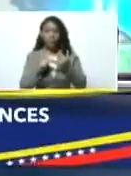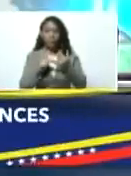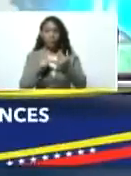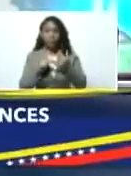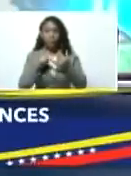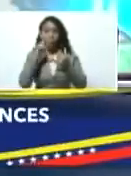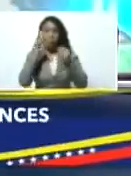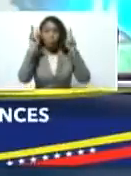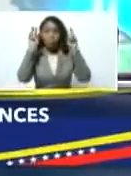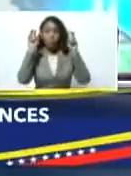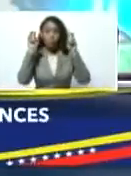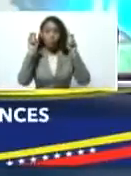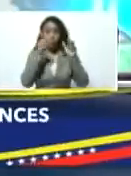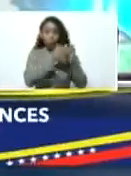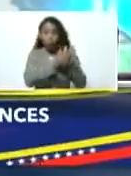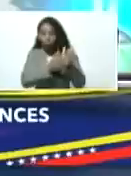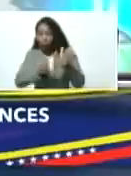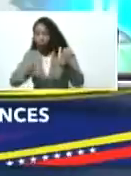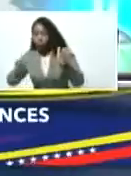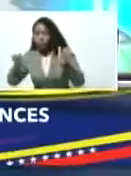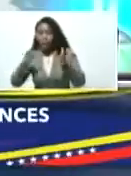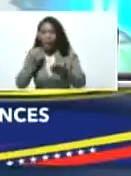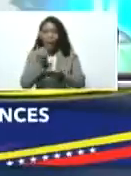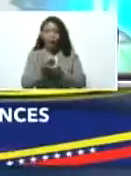en un nuevo orden económico interno.